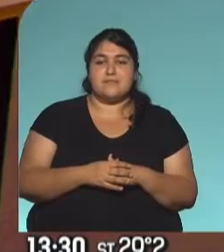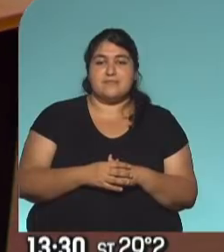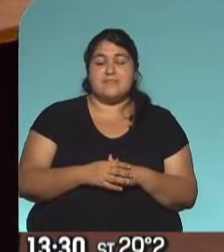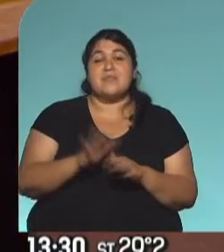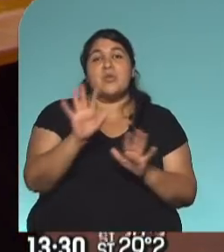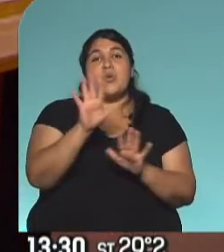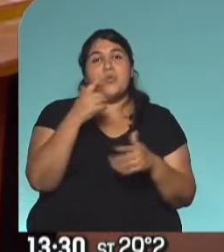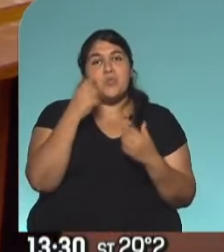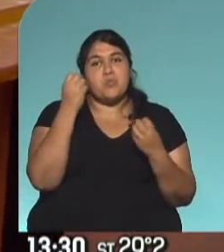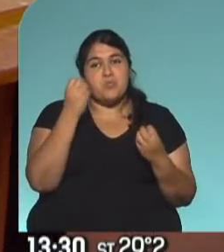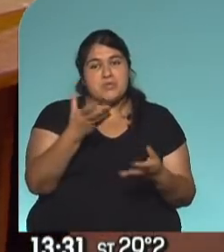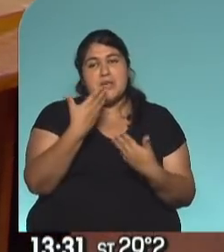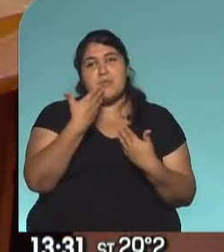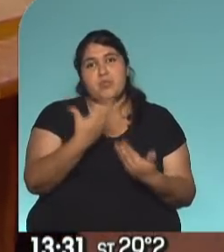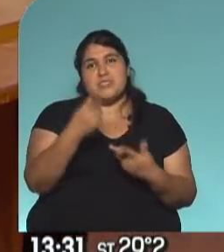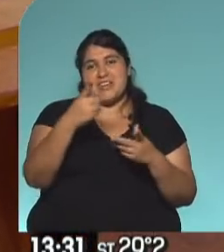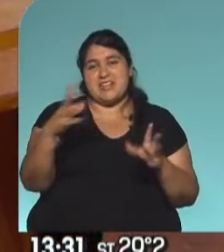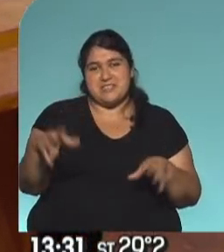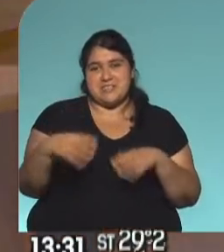Fortunato, ¿cómo estás? Muchas gracias por tu tiempo.